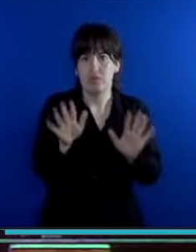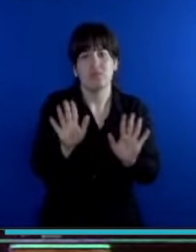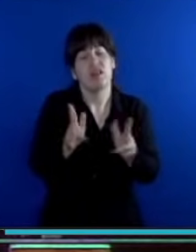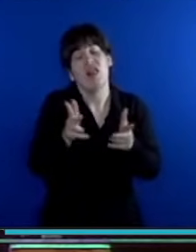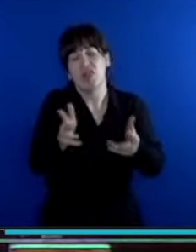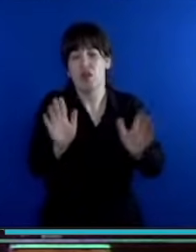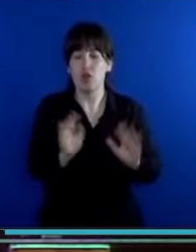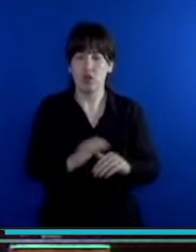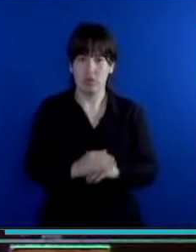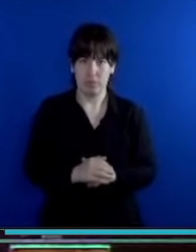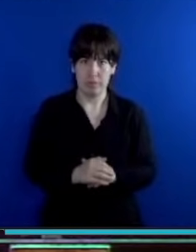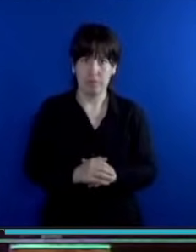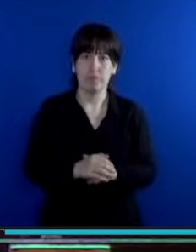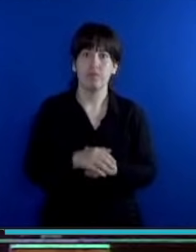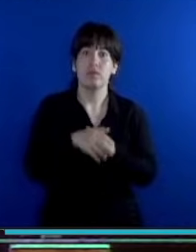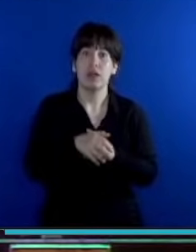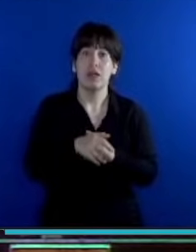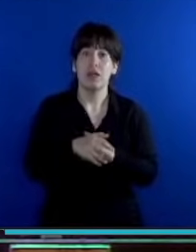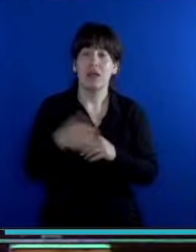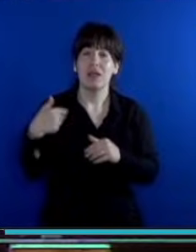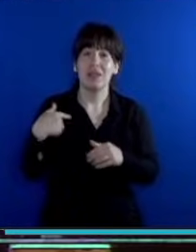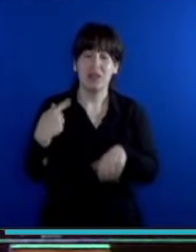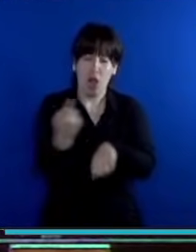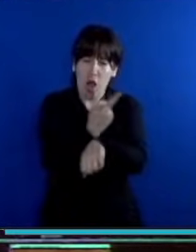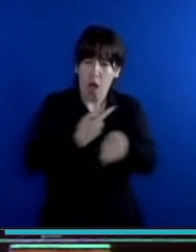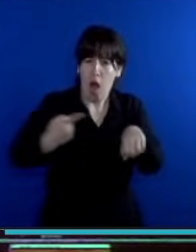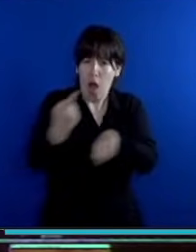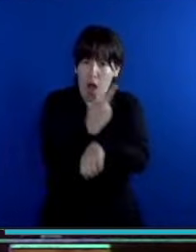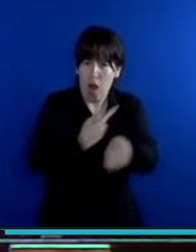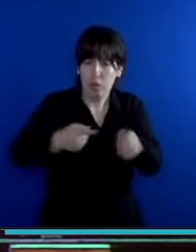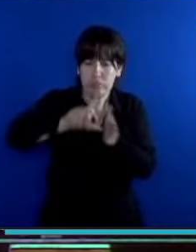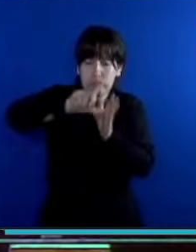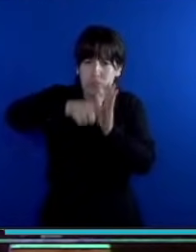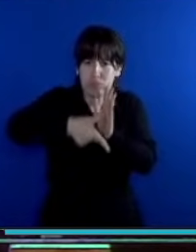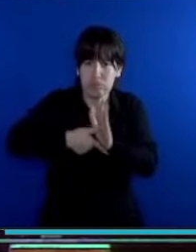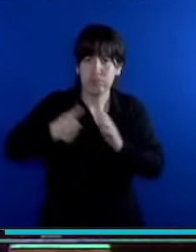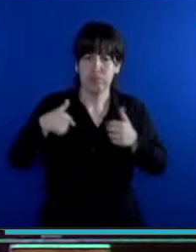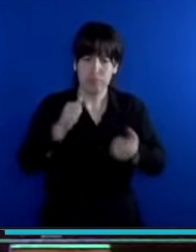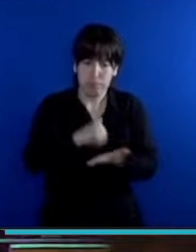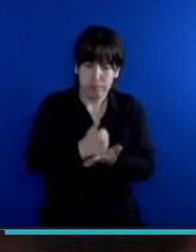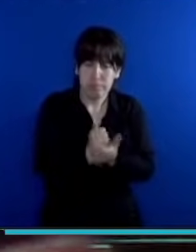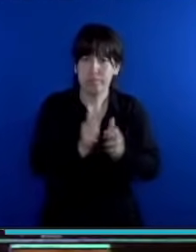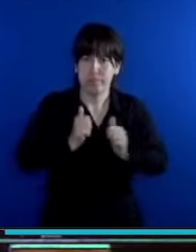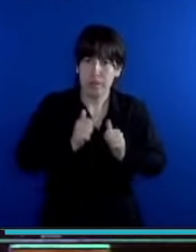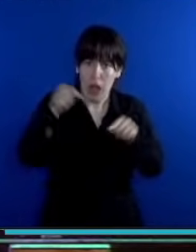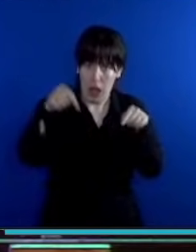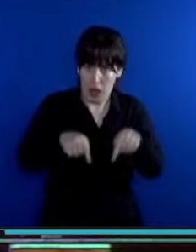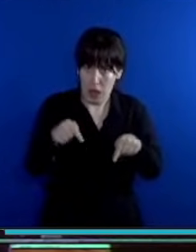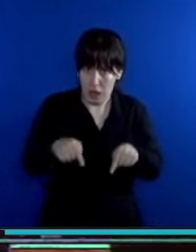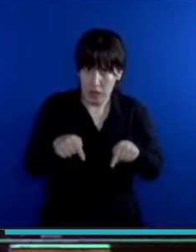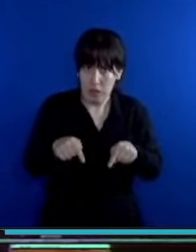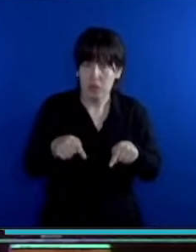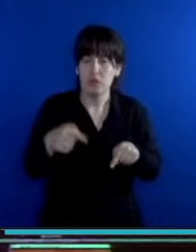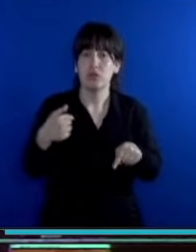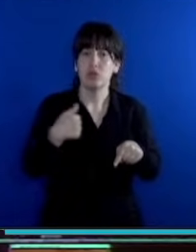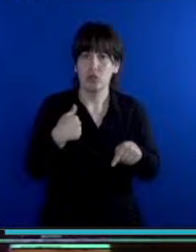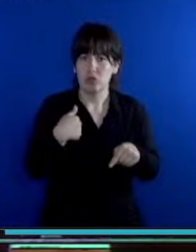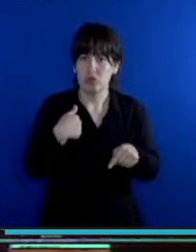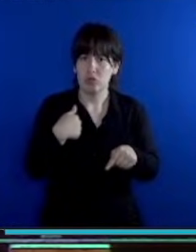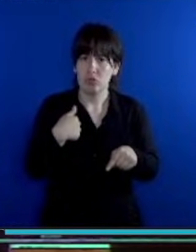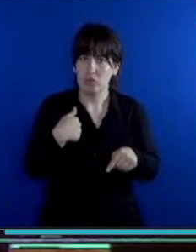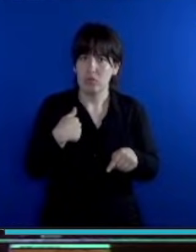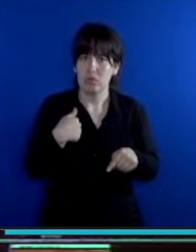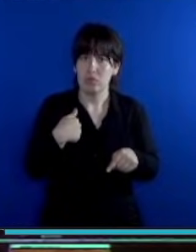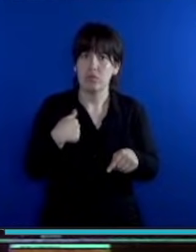sentado. Durante todas estas horas que estuvimos aquí, señor presidente, recibí